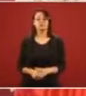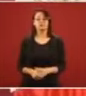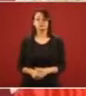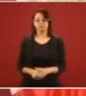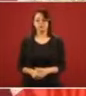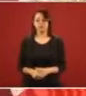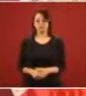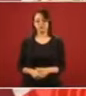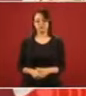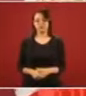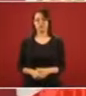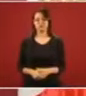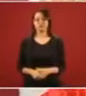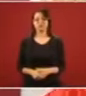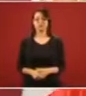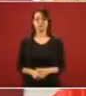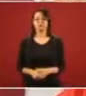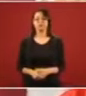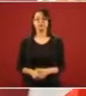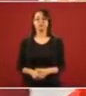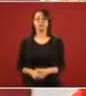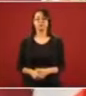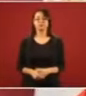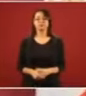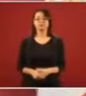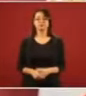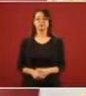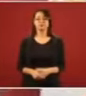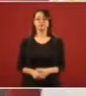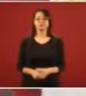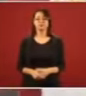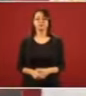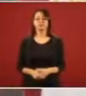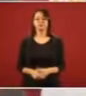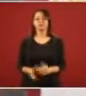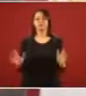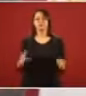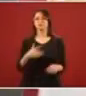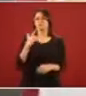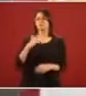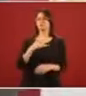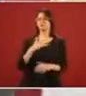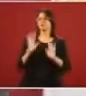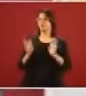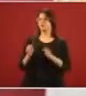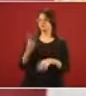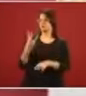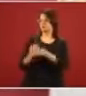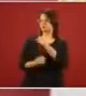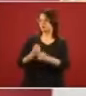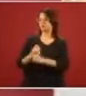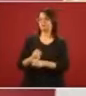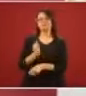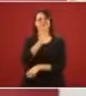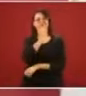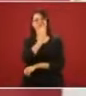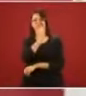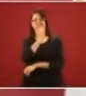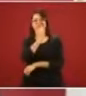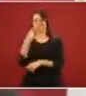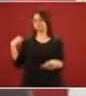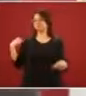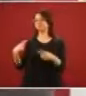Parece como si estuviésemos a mitad del sexenio, pero no. 14 meses y hemos